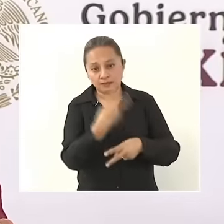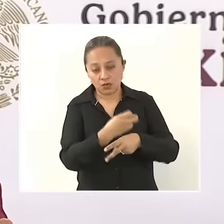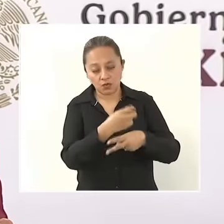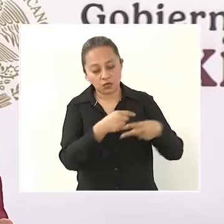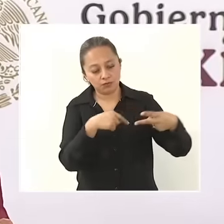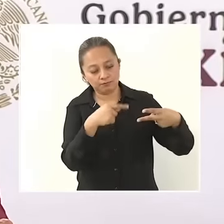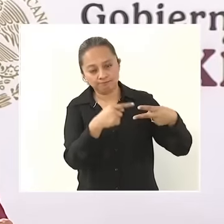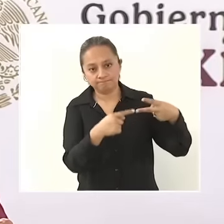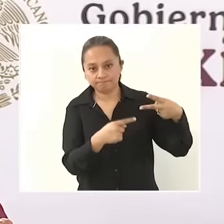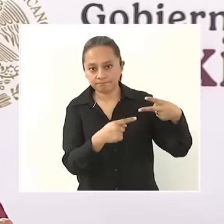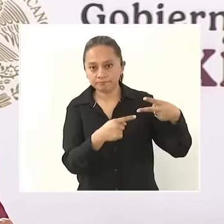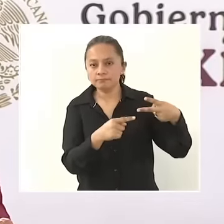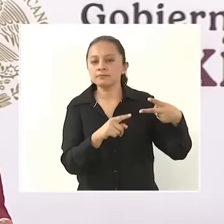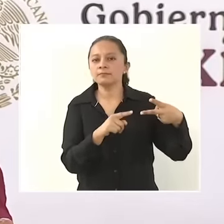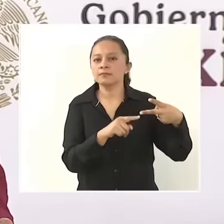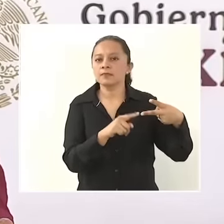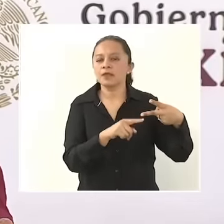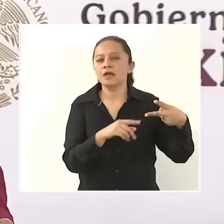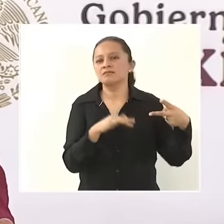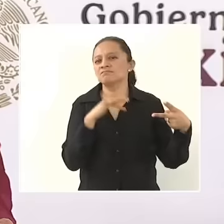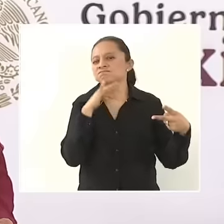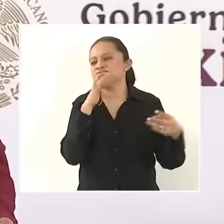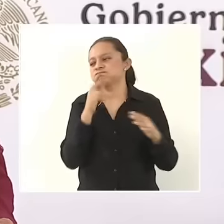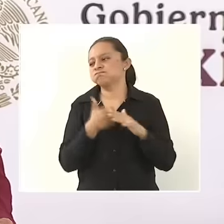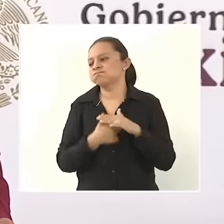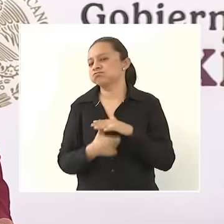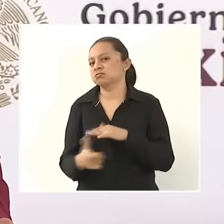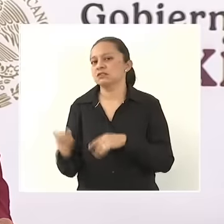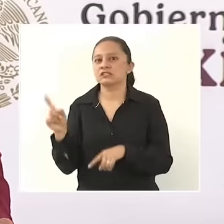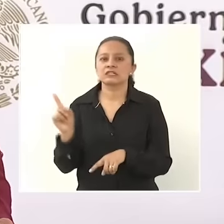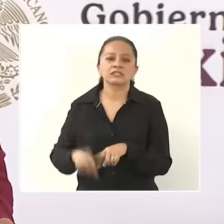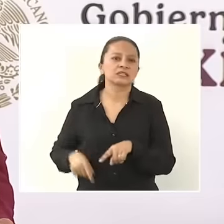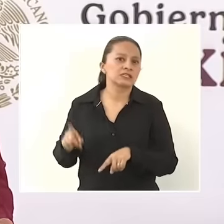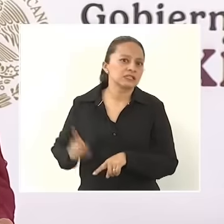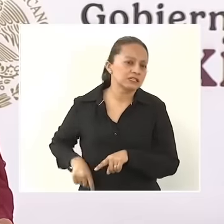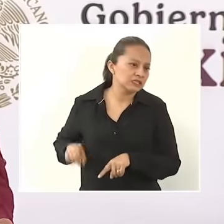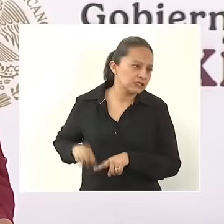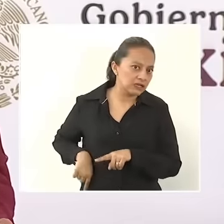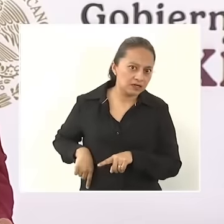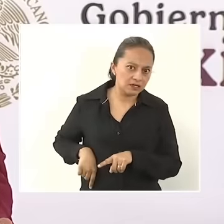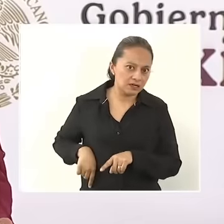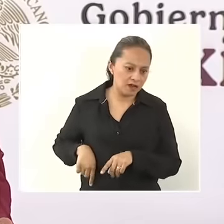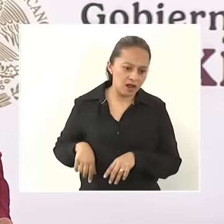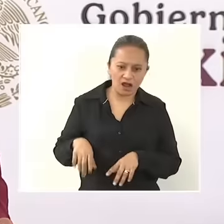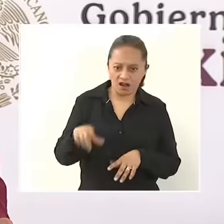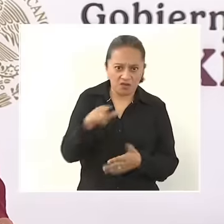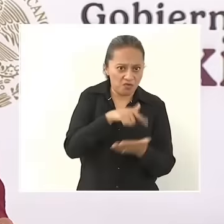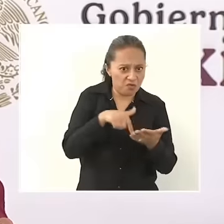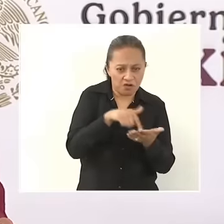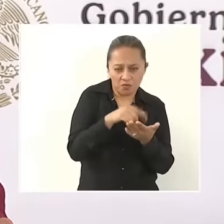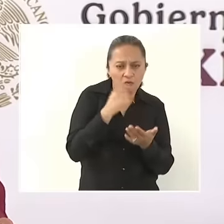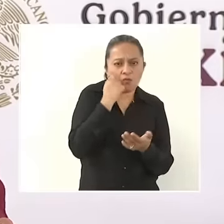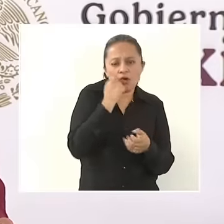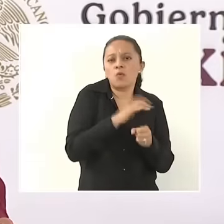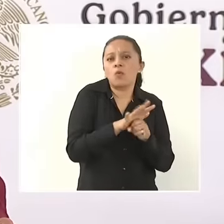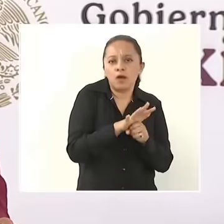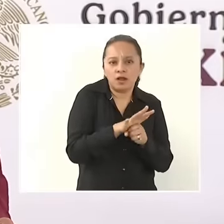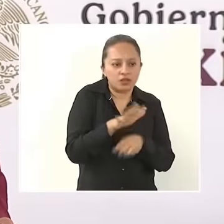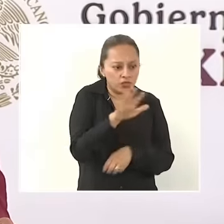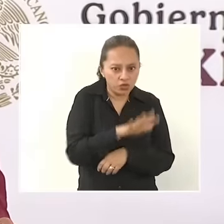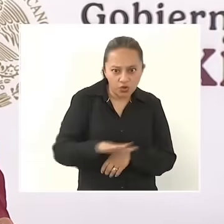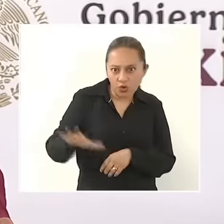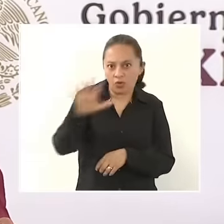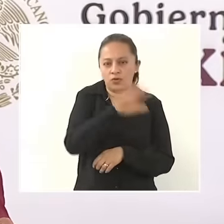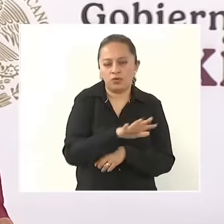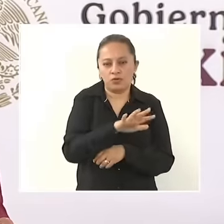principio, erradicar la corrupción en cualquier lugar donde se encuentre. No solamente es por ética,